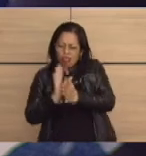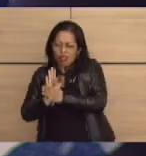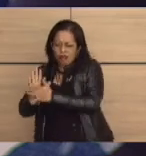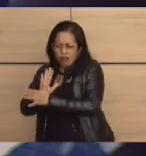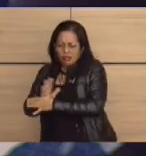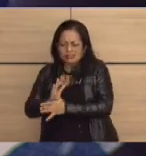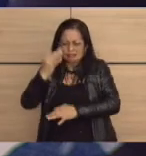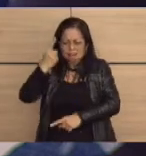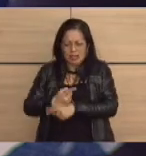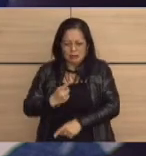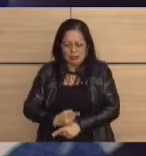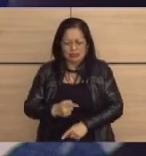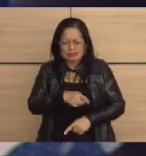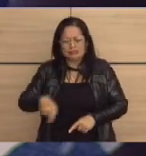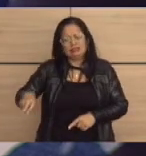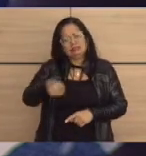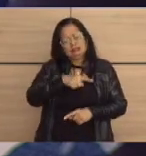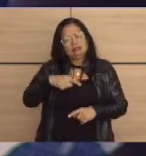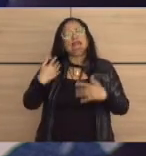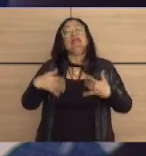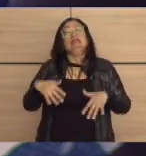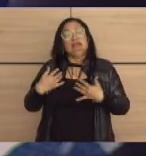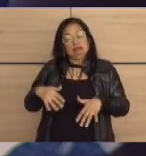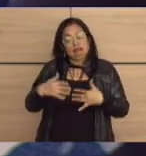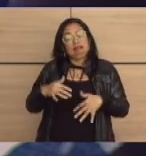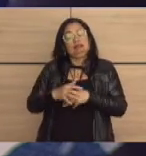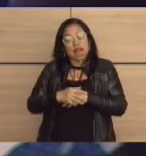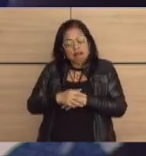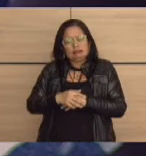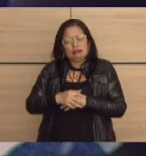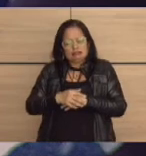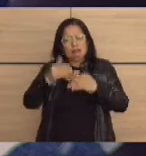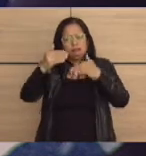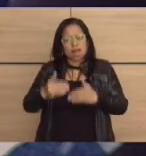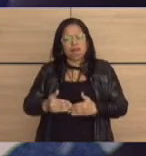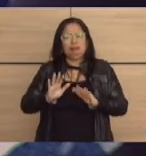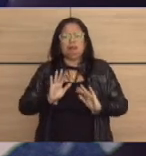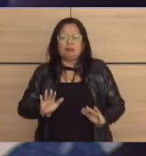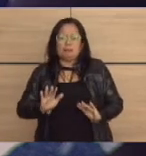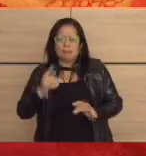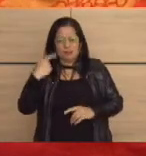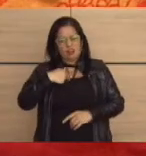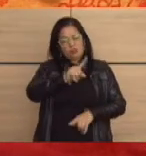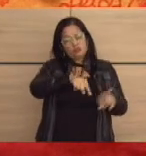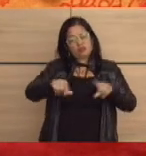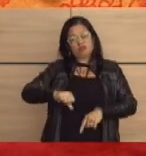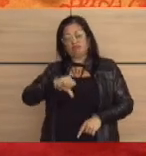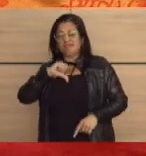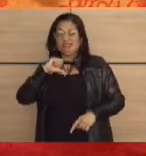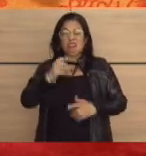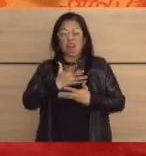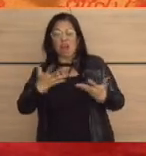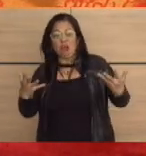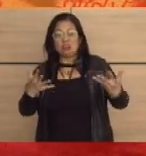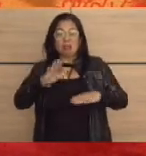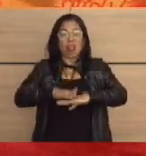poderosas y muy pretenciosas encuentran su límite en su propia arrogancia y en sus propias